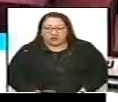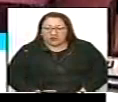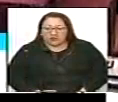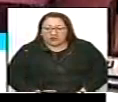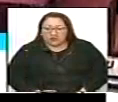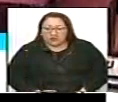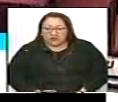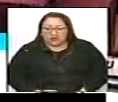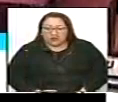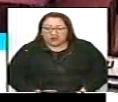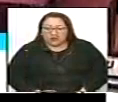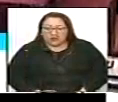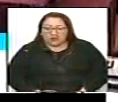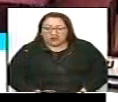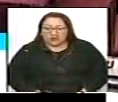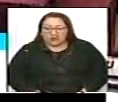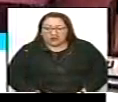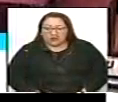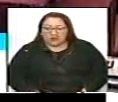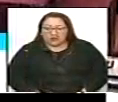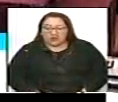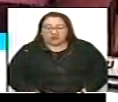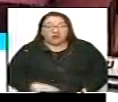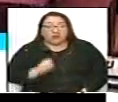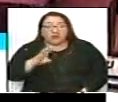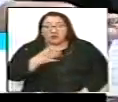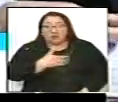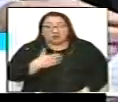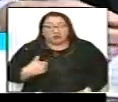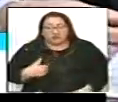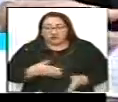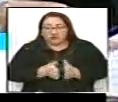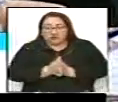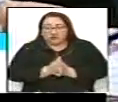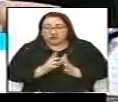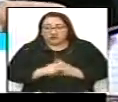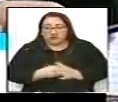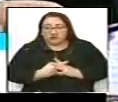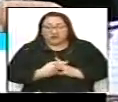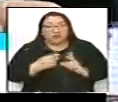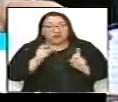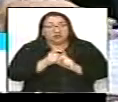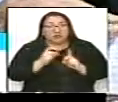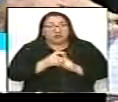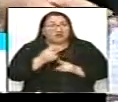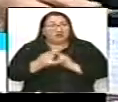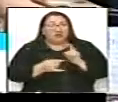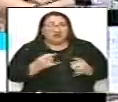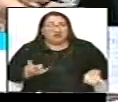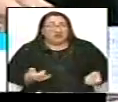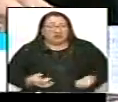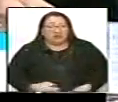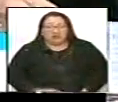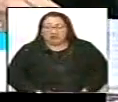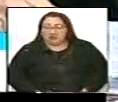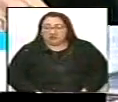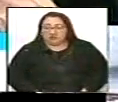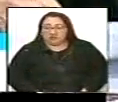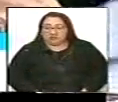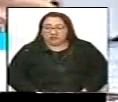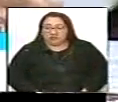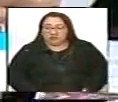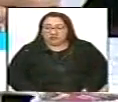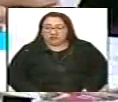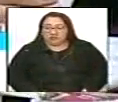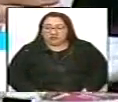congresista Ceballos, pero le invoco lo que mismo que le ha dicho el presidente, que no empiece con calificativos, porque él está diciendo que a